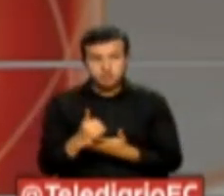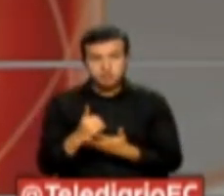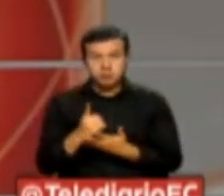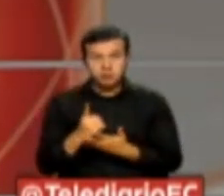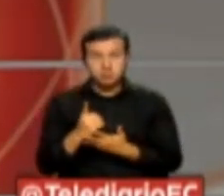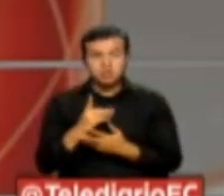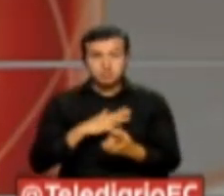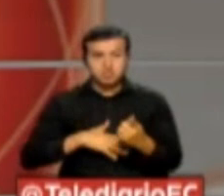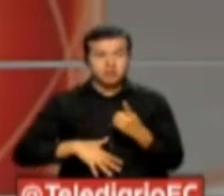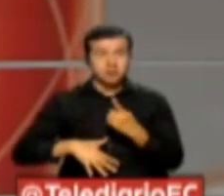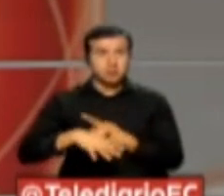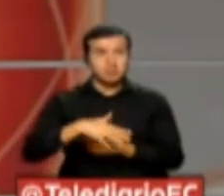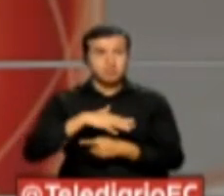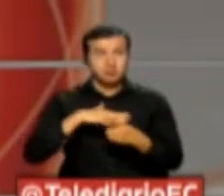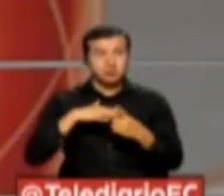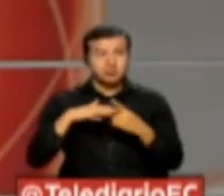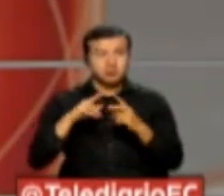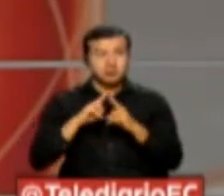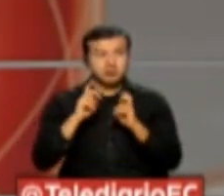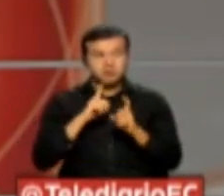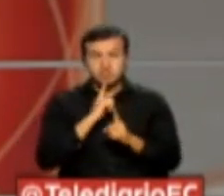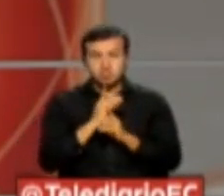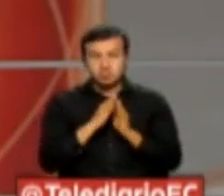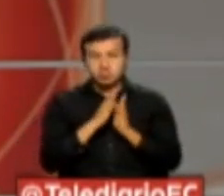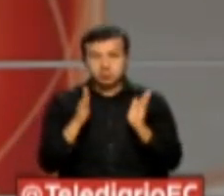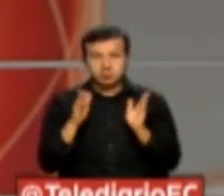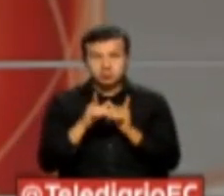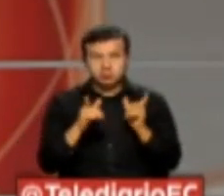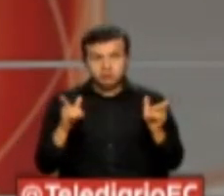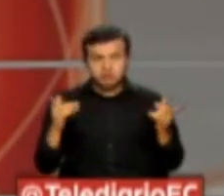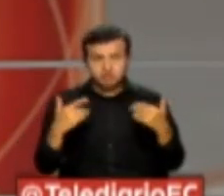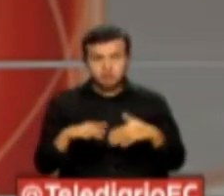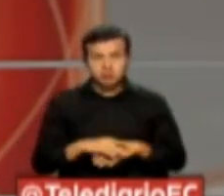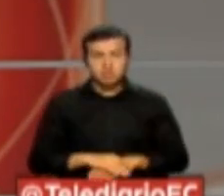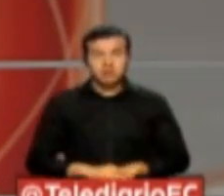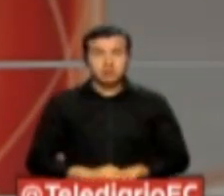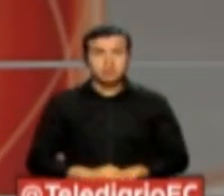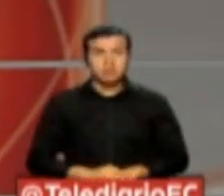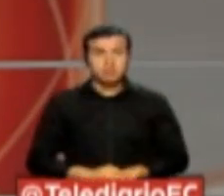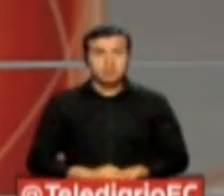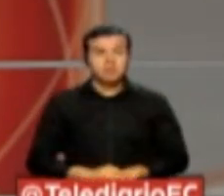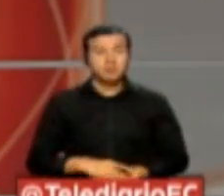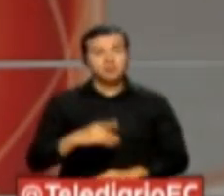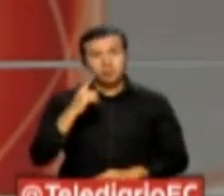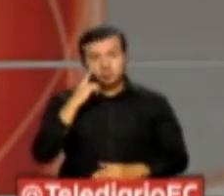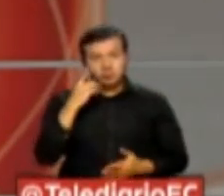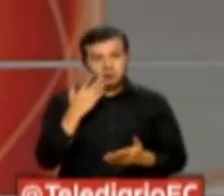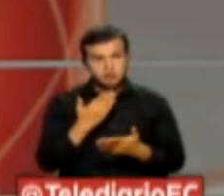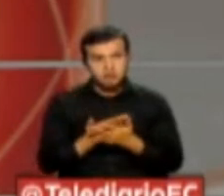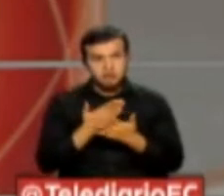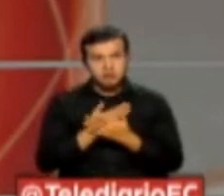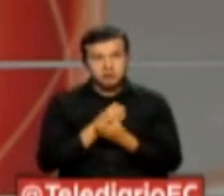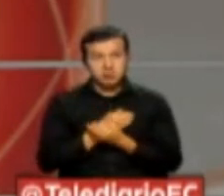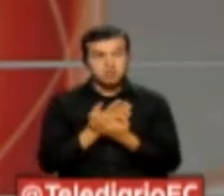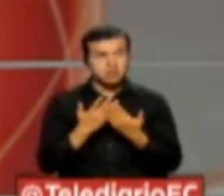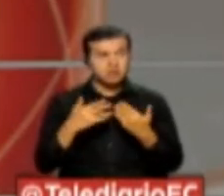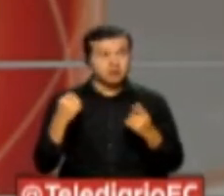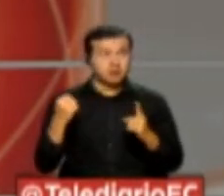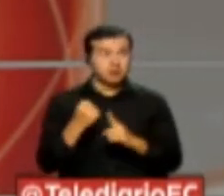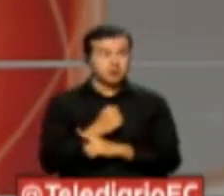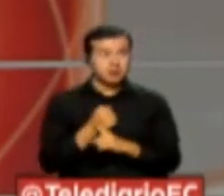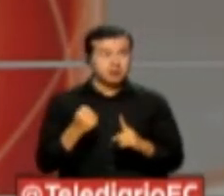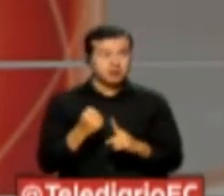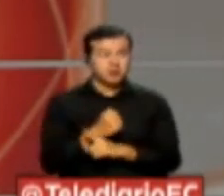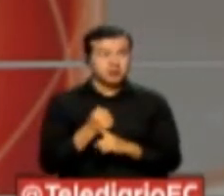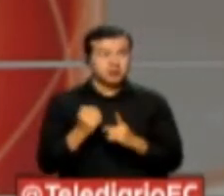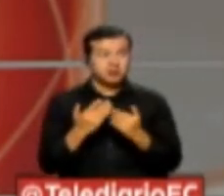en el contexto en el que este reportaje plantea las cosas. Es una demostración más de la violencia